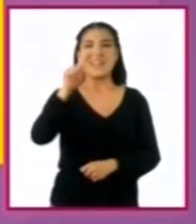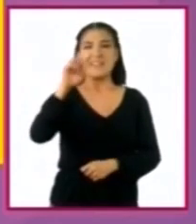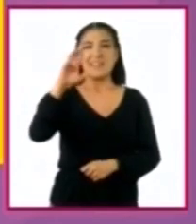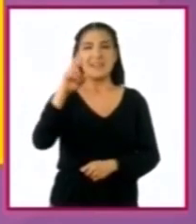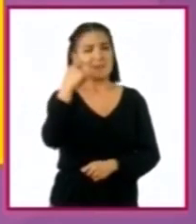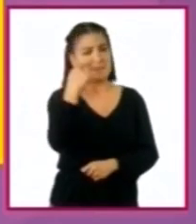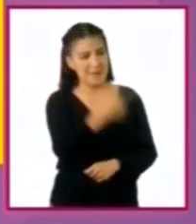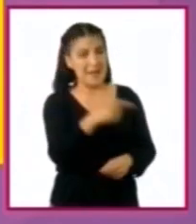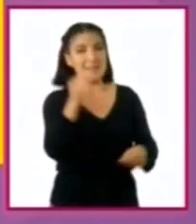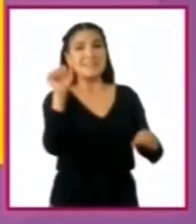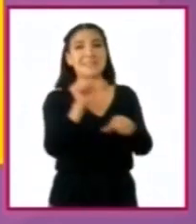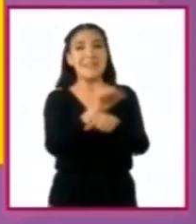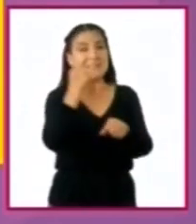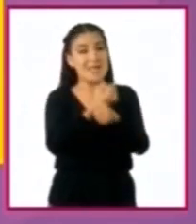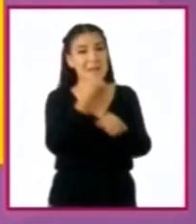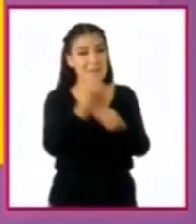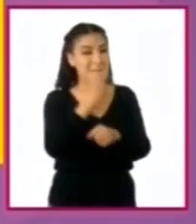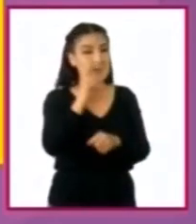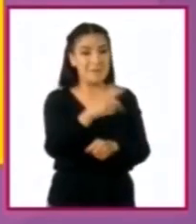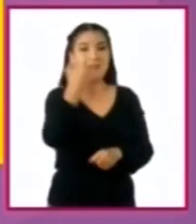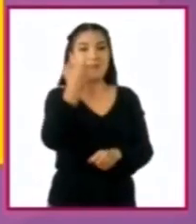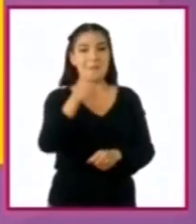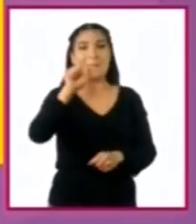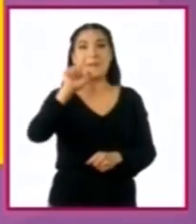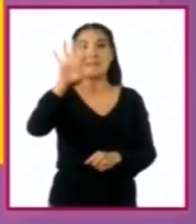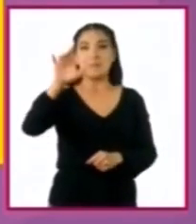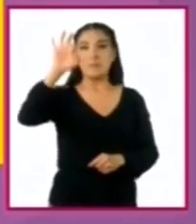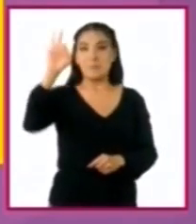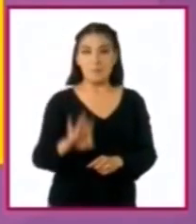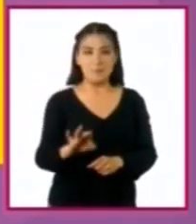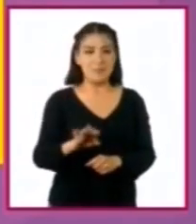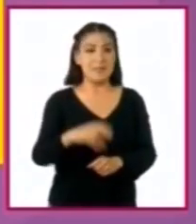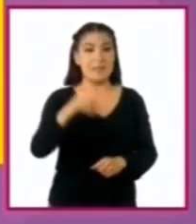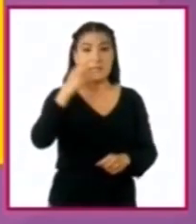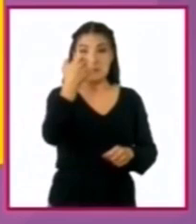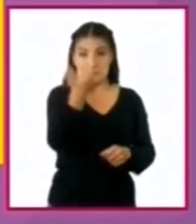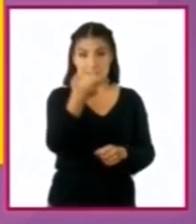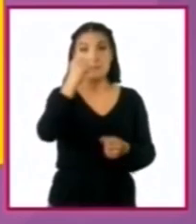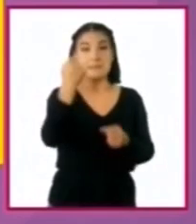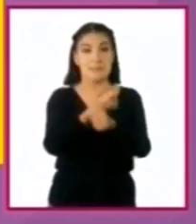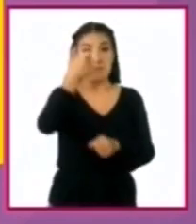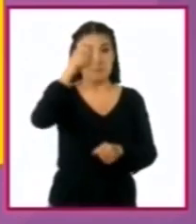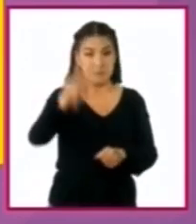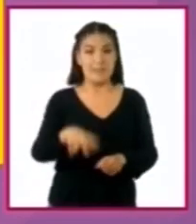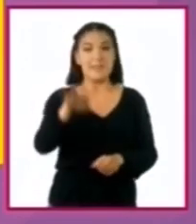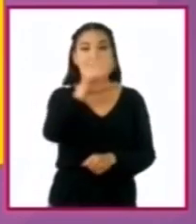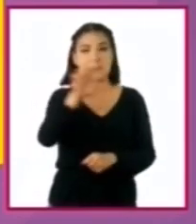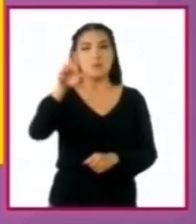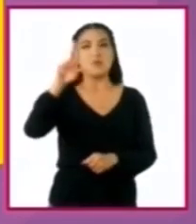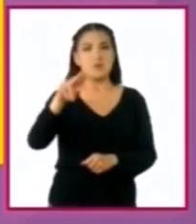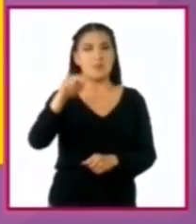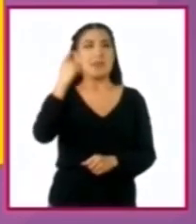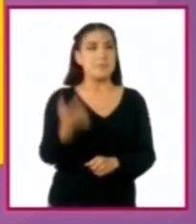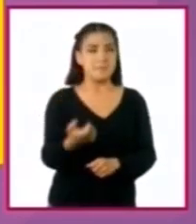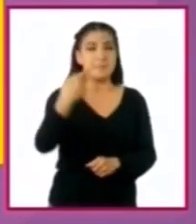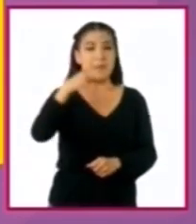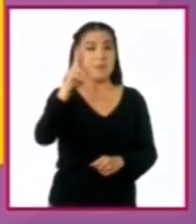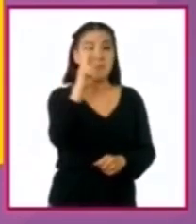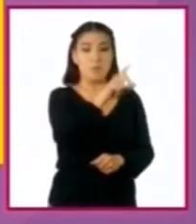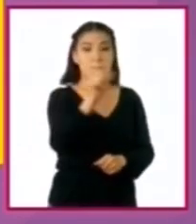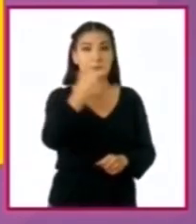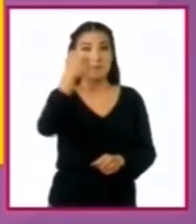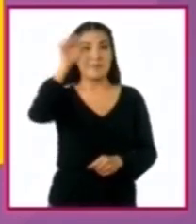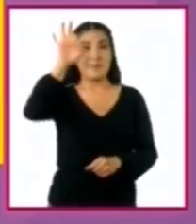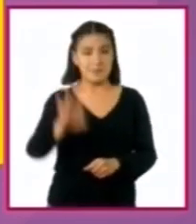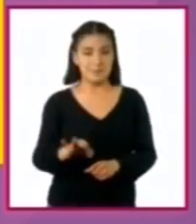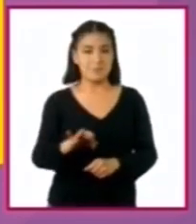el 25% de descuento. Los zapatos cuestan 580 pesos. ¿Cuánto pagará por ellos al aplicar el descuento?